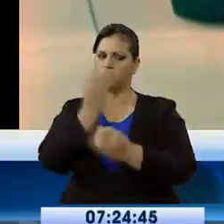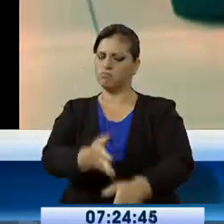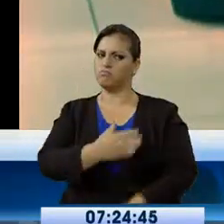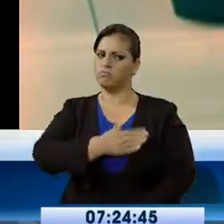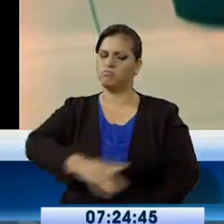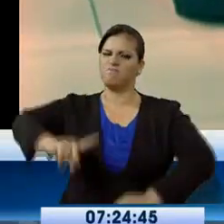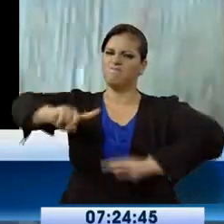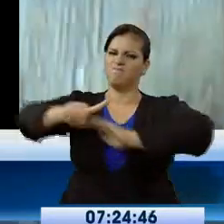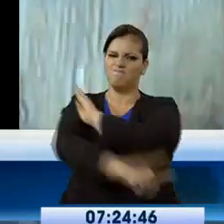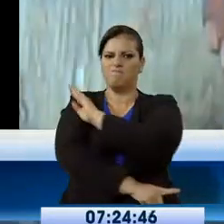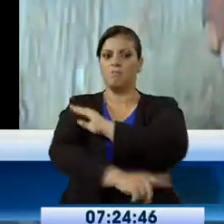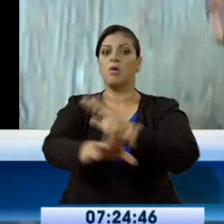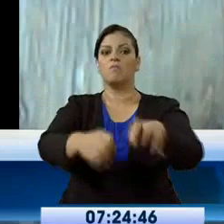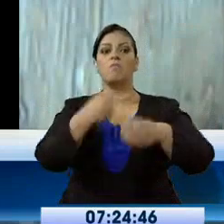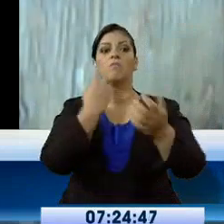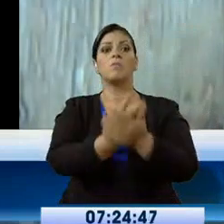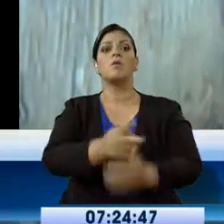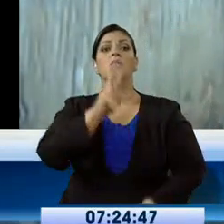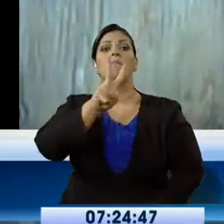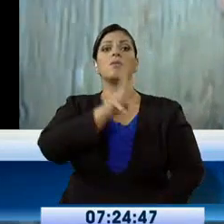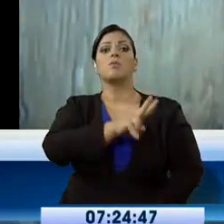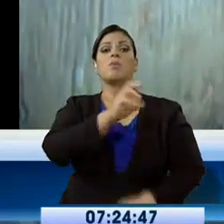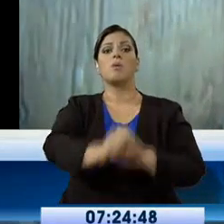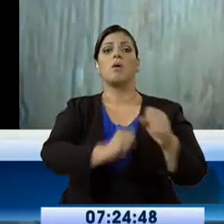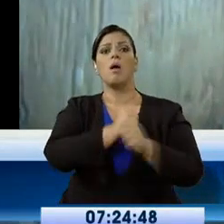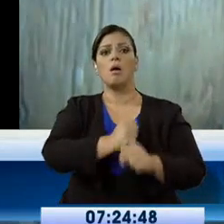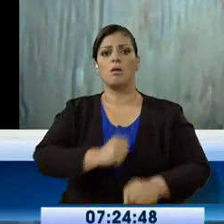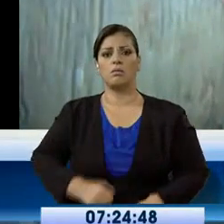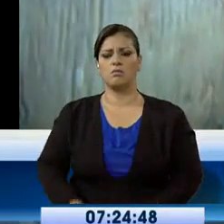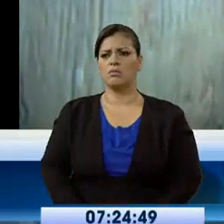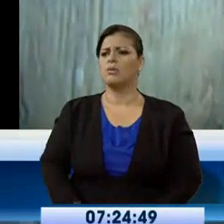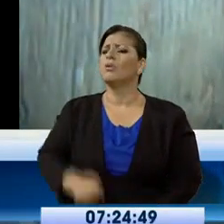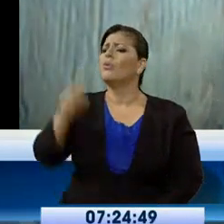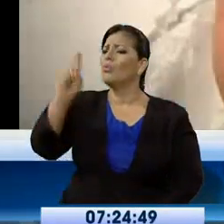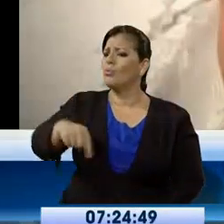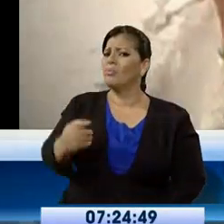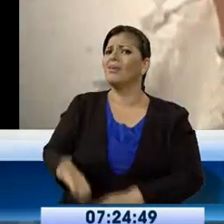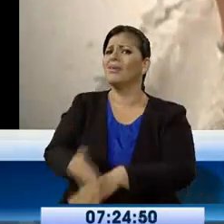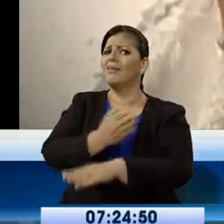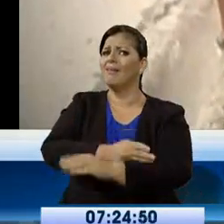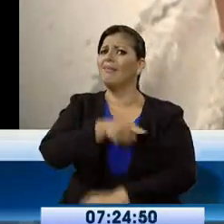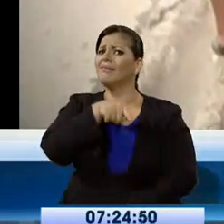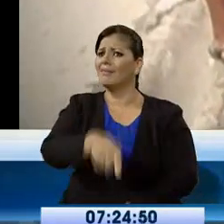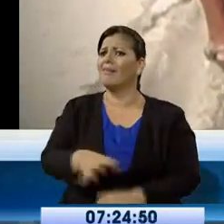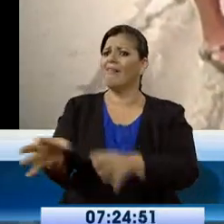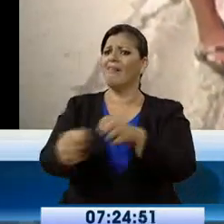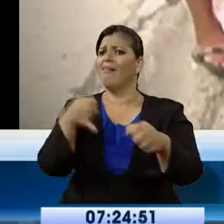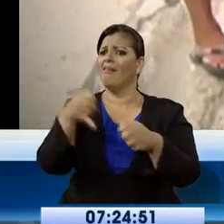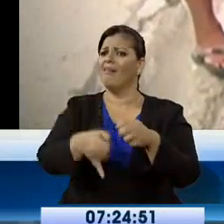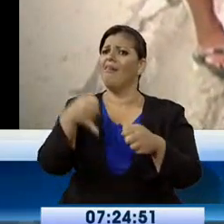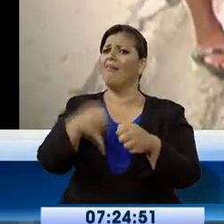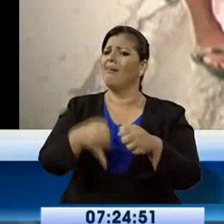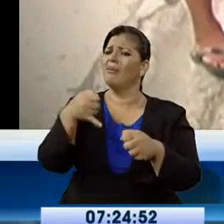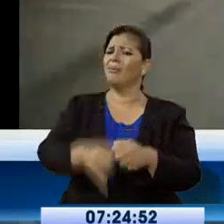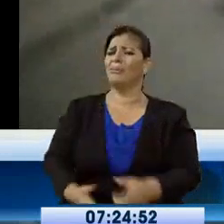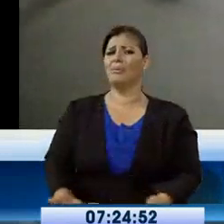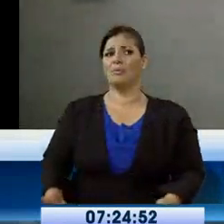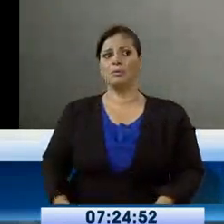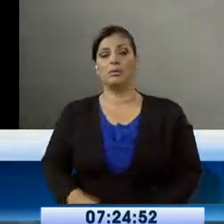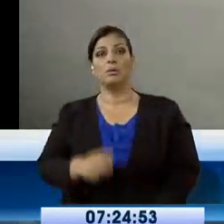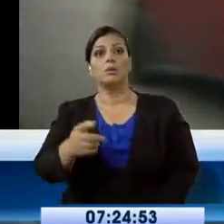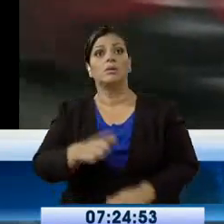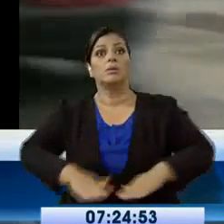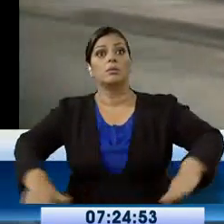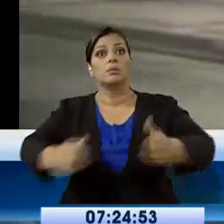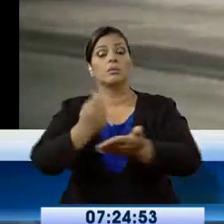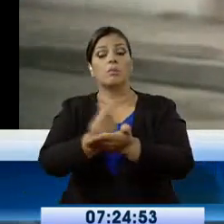a 22 años. Ya esto viene pasando más o menos de un mes más o menos. Habitantes de este sector en el Guasmo Sur aseguran